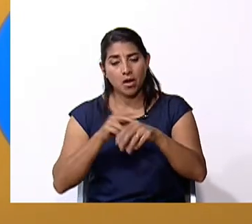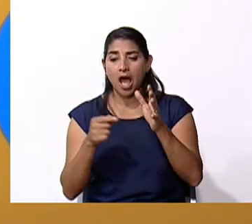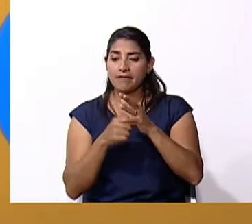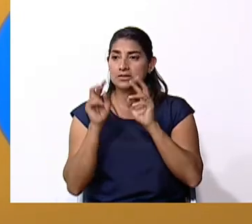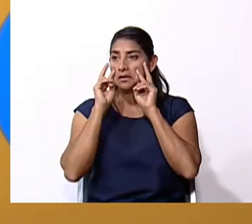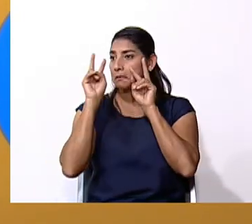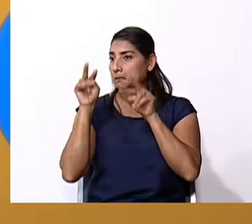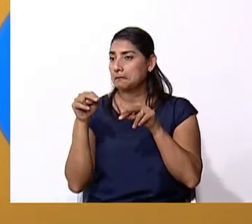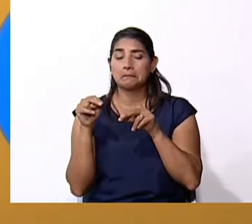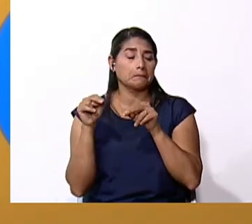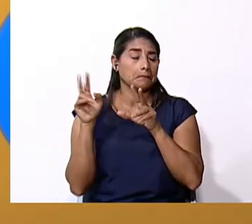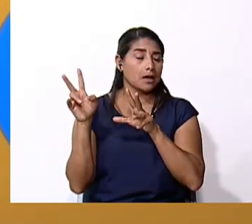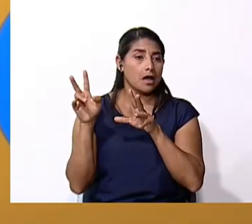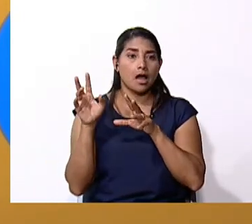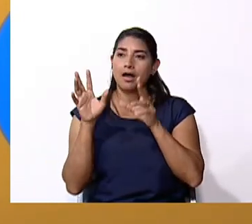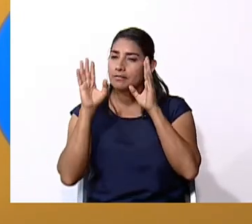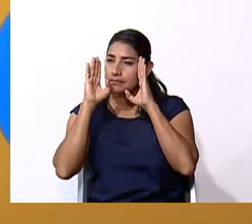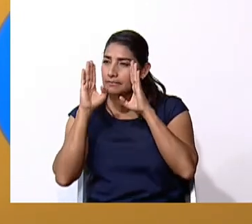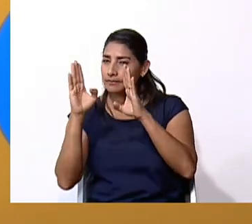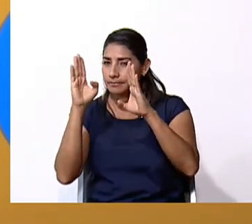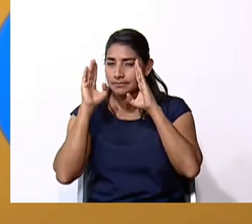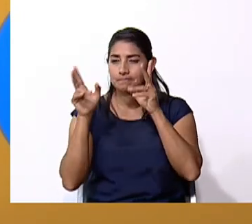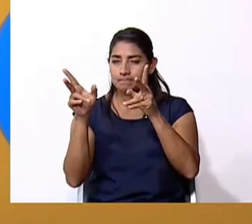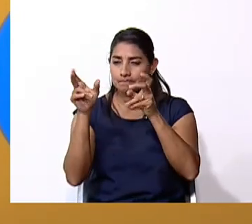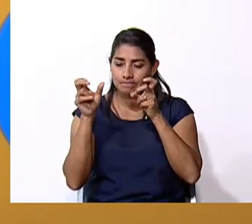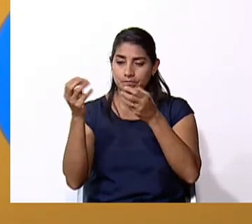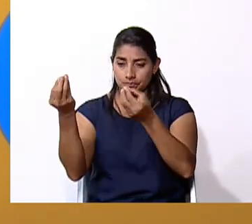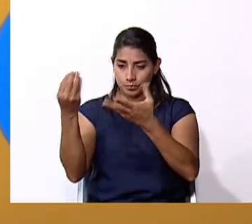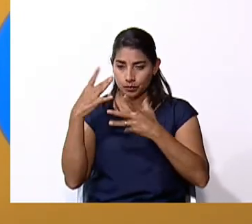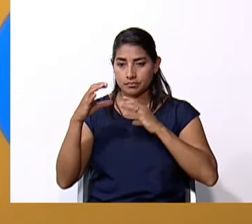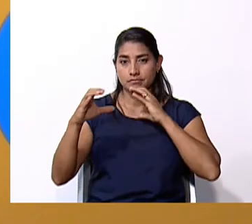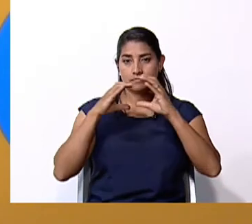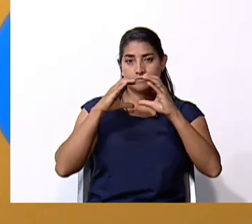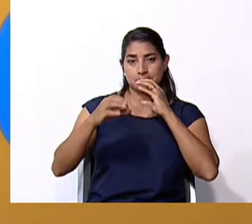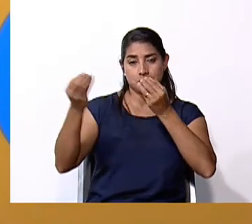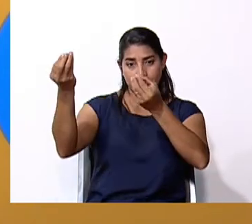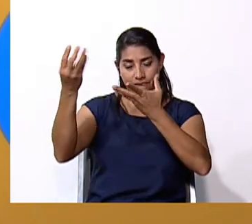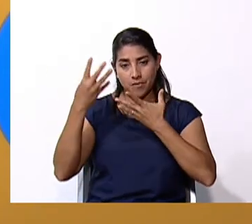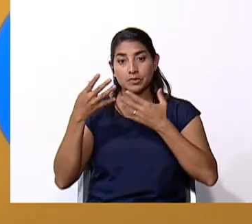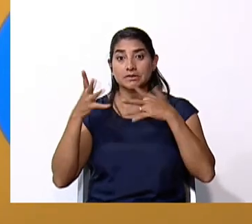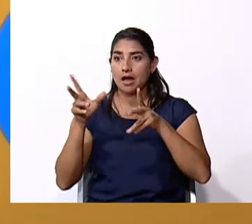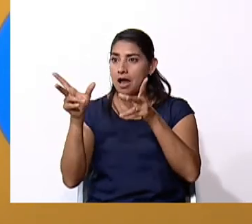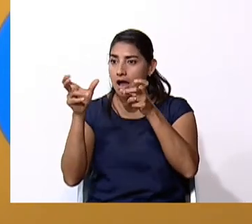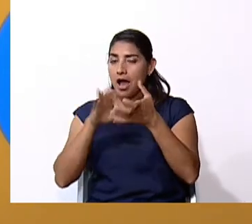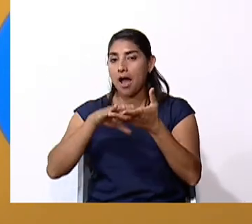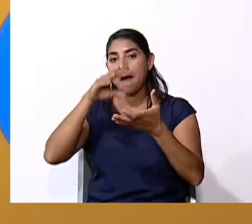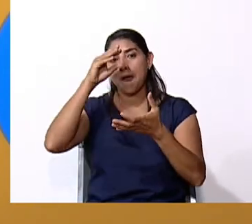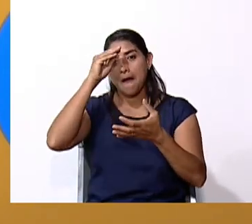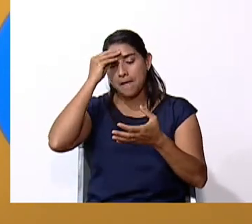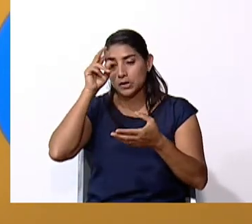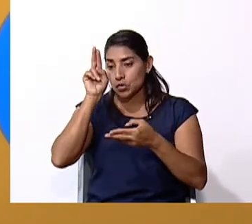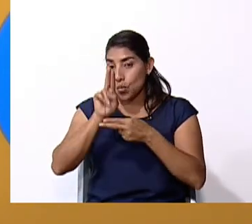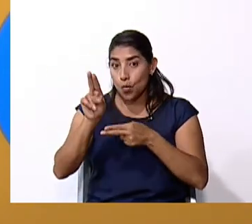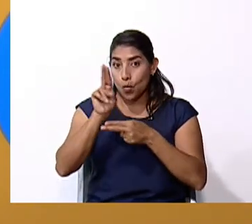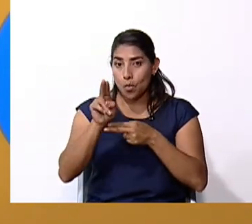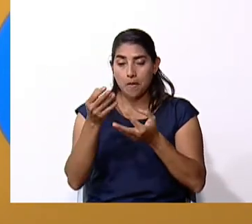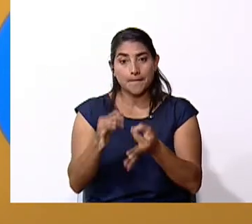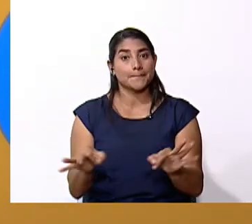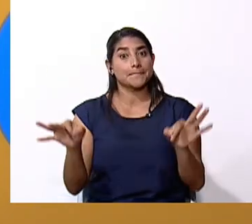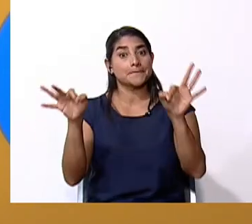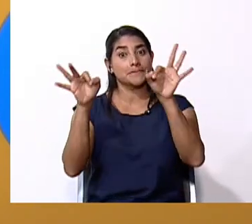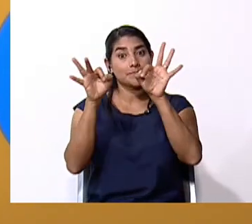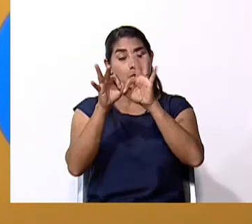obviamos lo que ellas nos quieren transmitir. Pero bueno, ya lo observamos y ya aprendimos que es sumamente